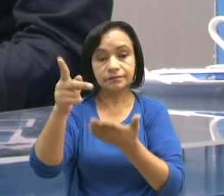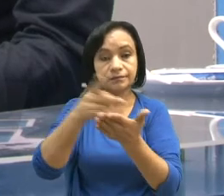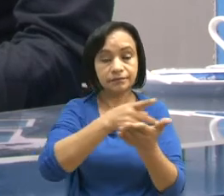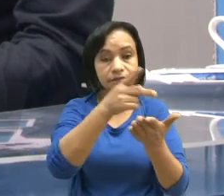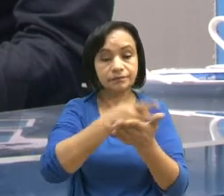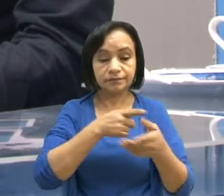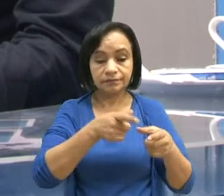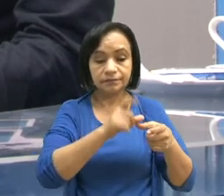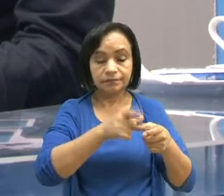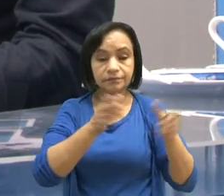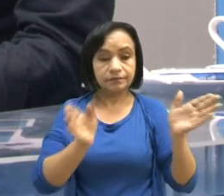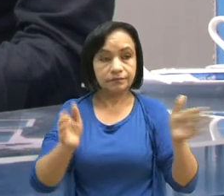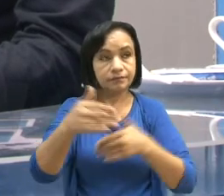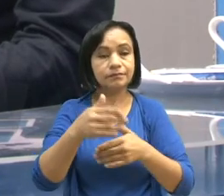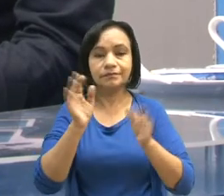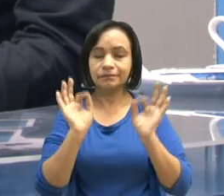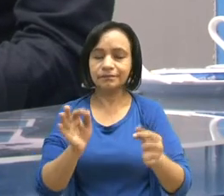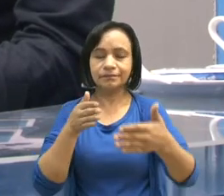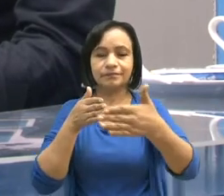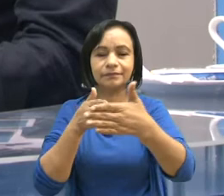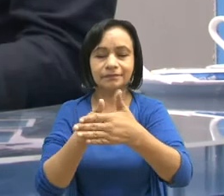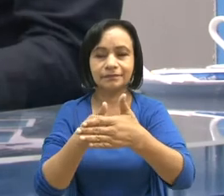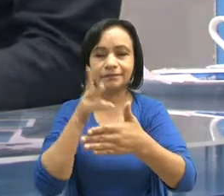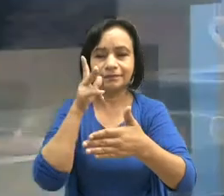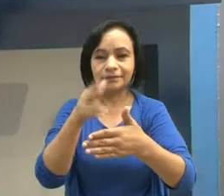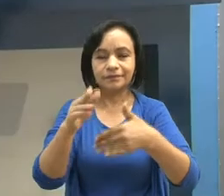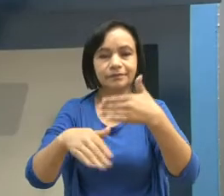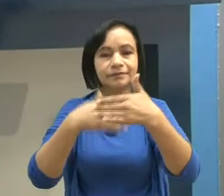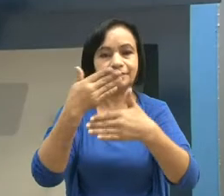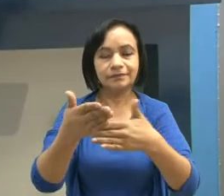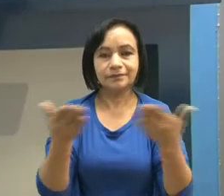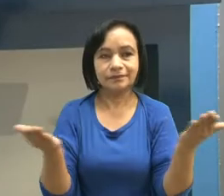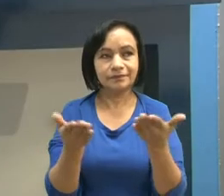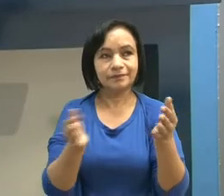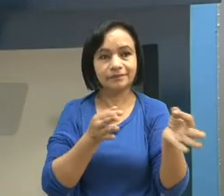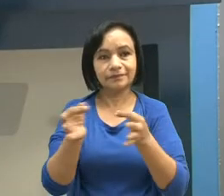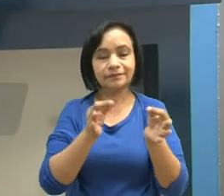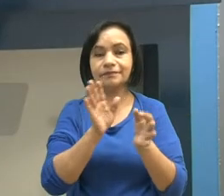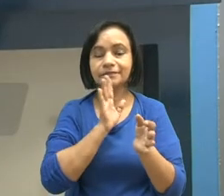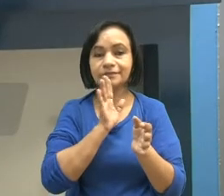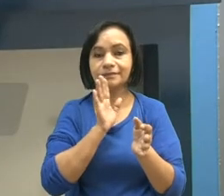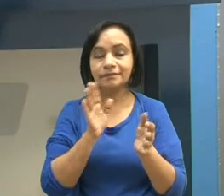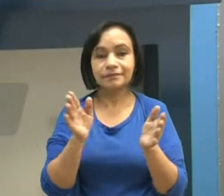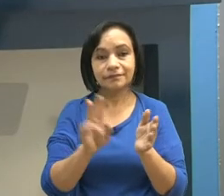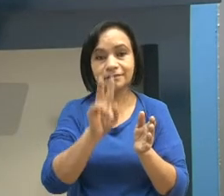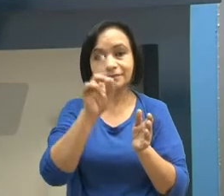alcantarillado sanitario. Compañero, está bien, tenemos que hacer una muy breve pausa. Okay. Sin duda alguna, más que hablar, al volver,